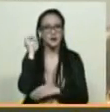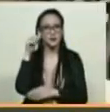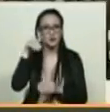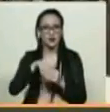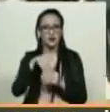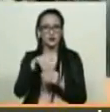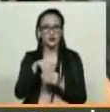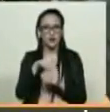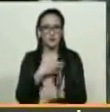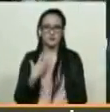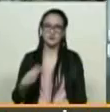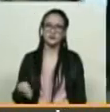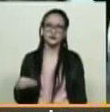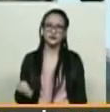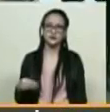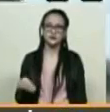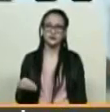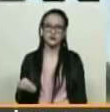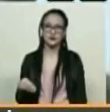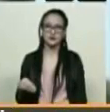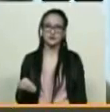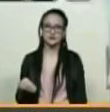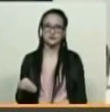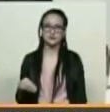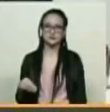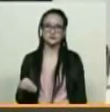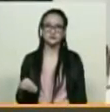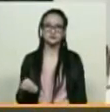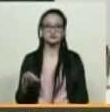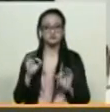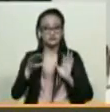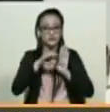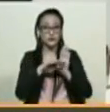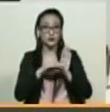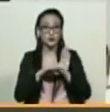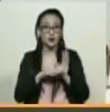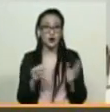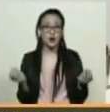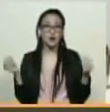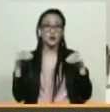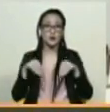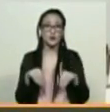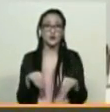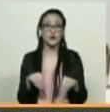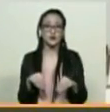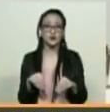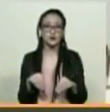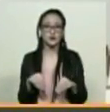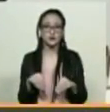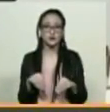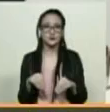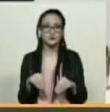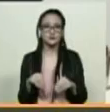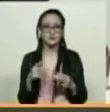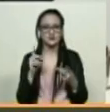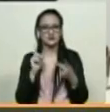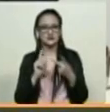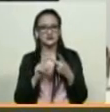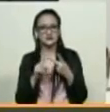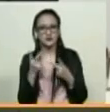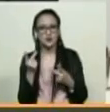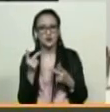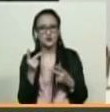electoral presidencial que ha quedado establecido así en el acuerdo para la segunda